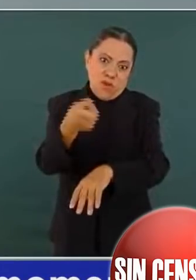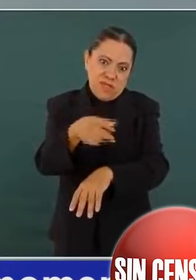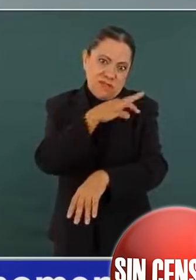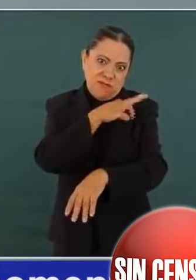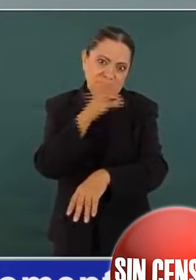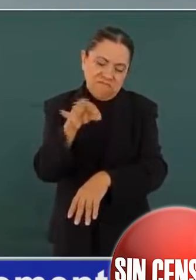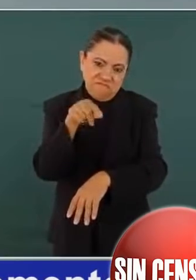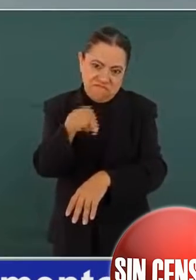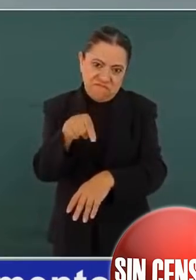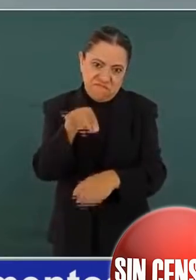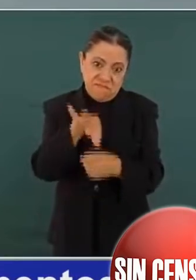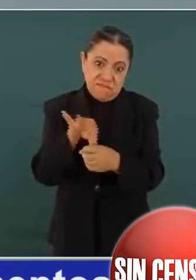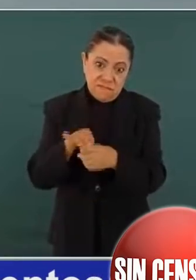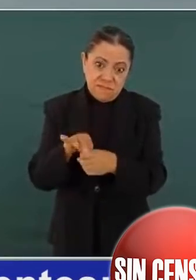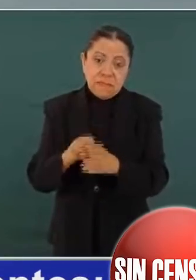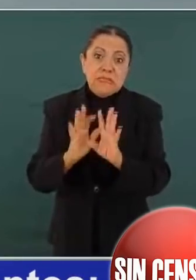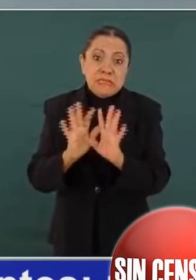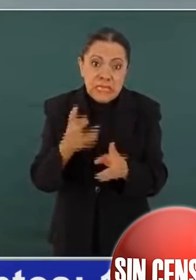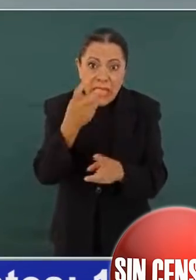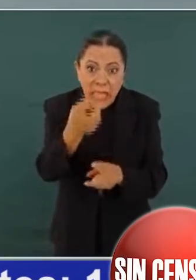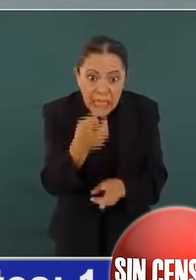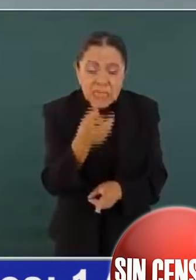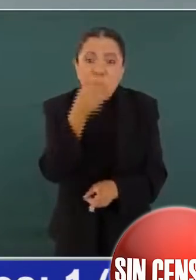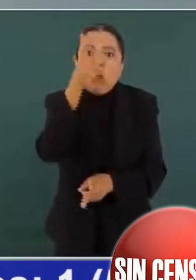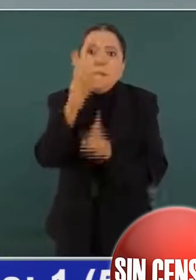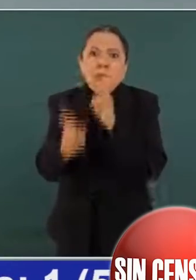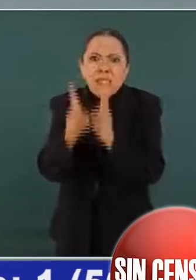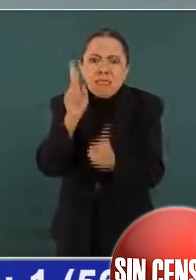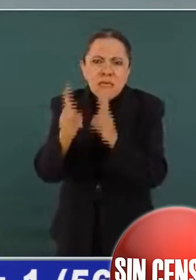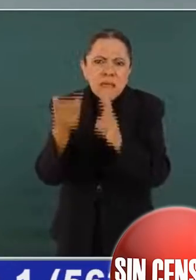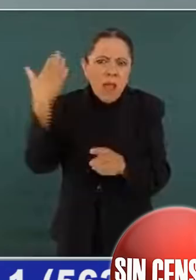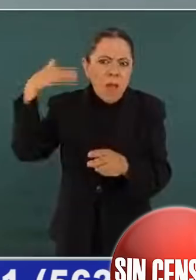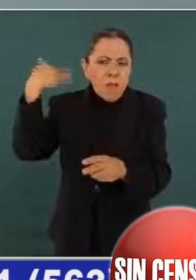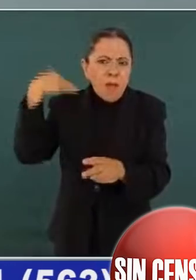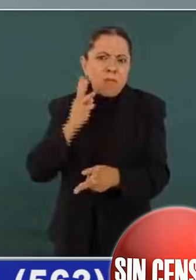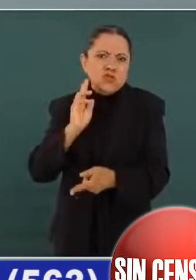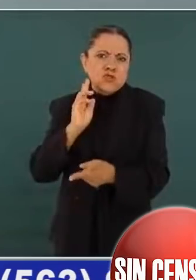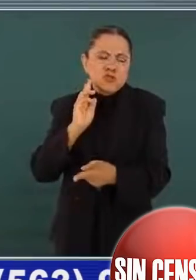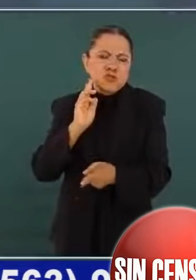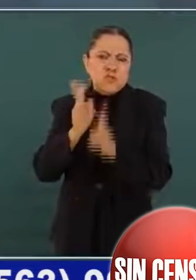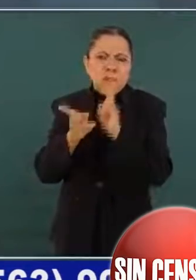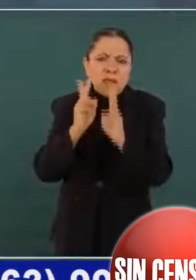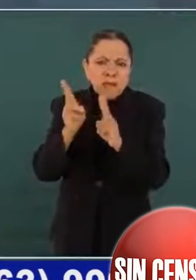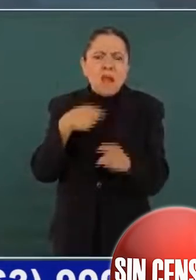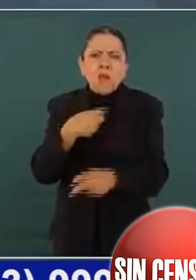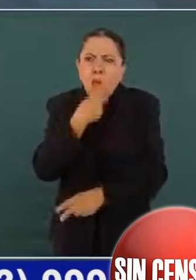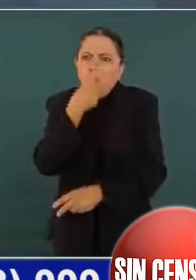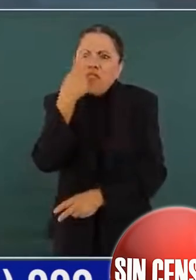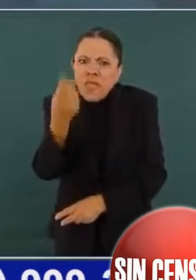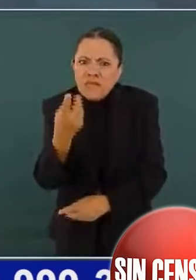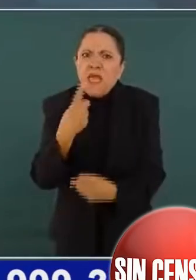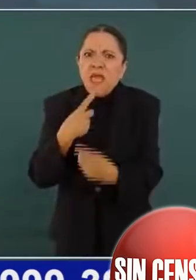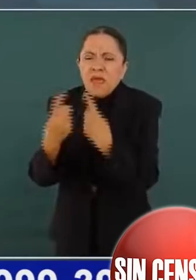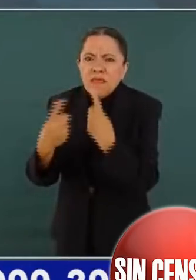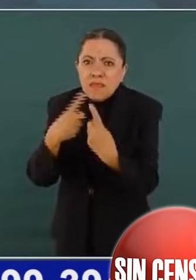Y esto lo hablábamos nosotros. Les comentaba que yo insistía